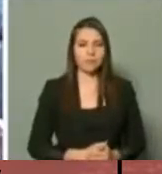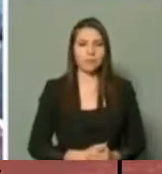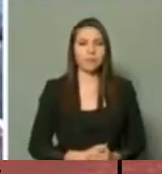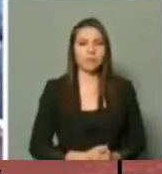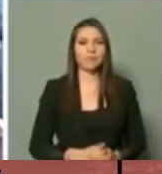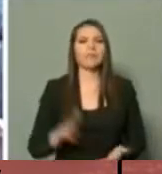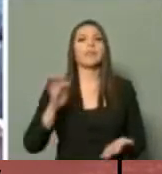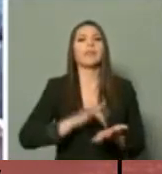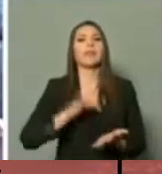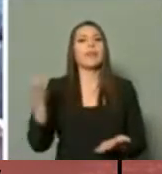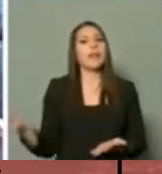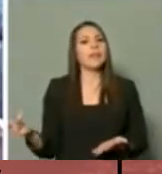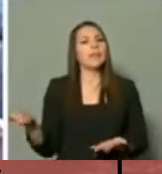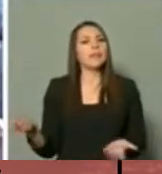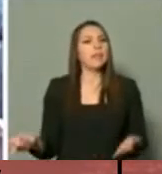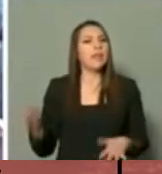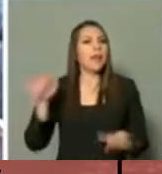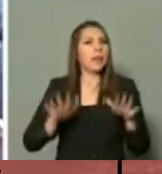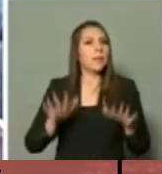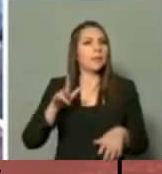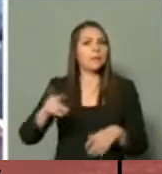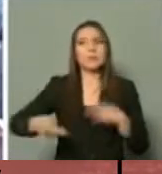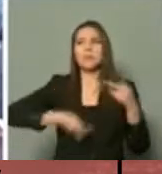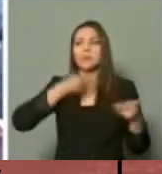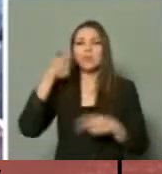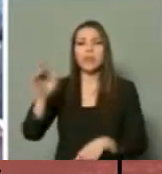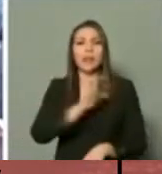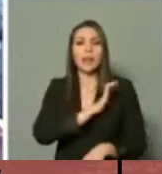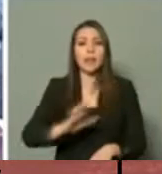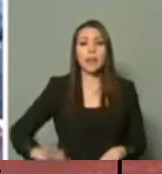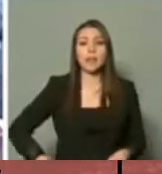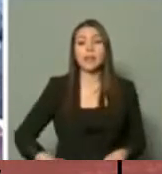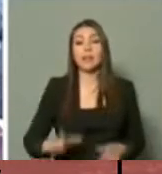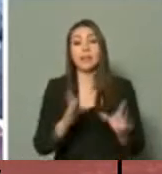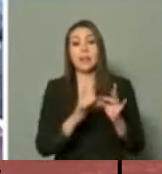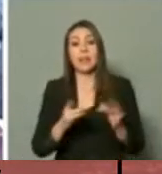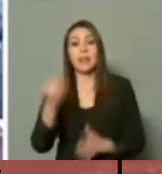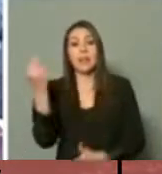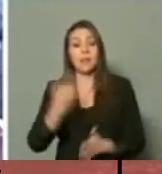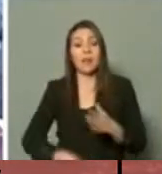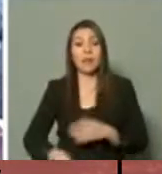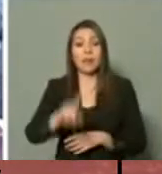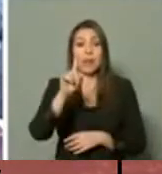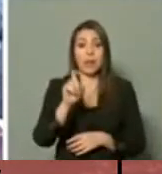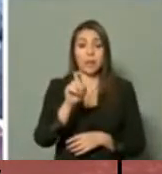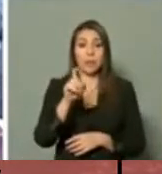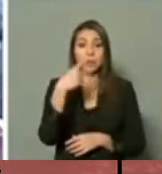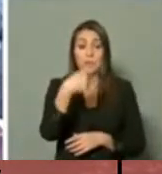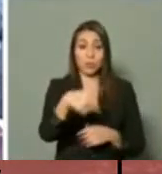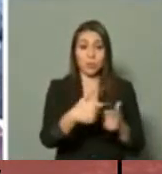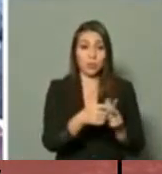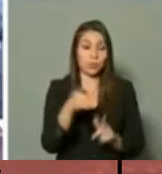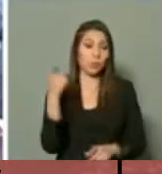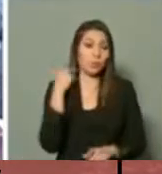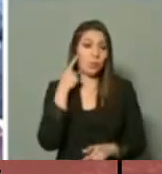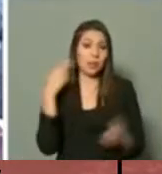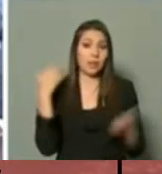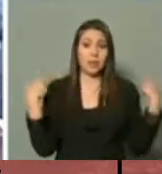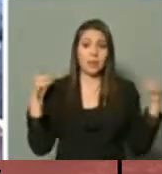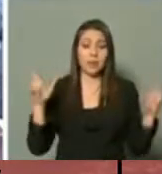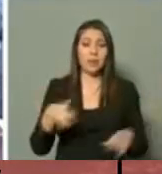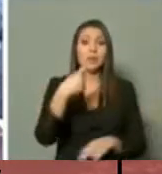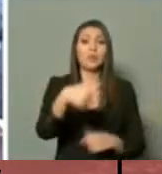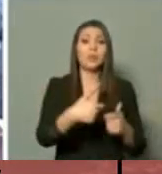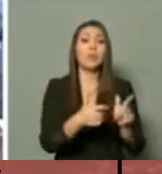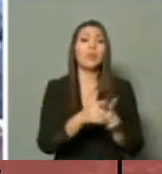¿Qué tal cuando escuchamos a candidatos que nos hablan respecto de la escasez de agua y el partido al que representan fue el partido que más permisos